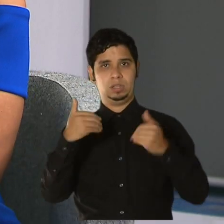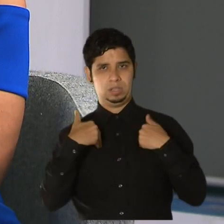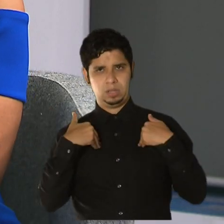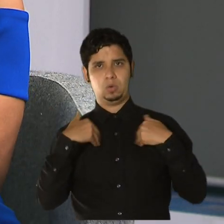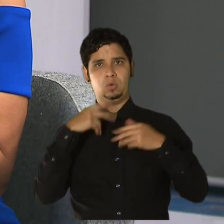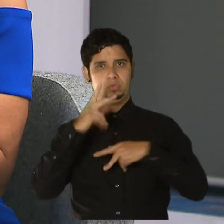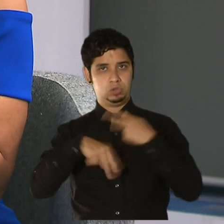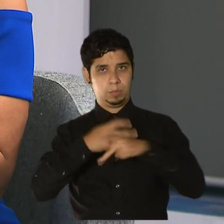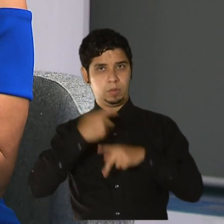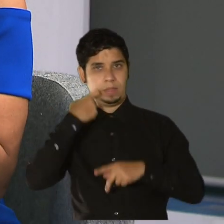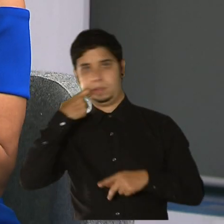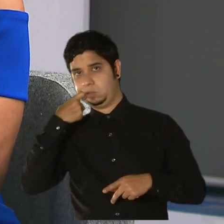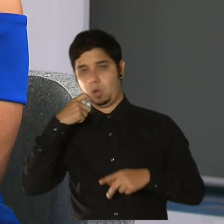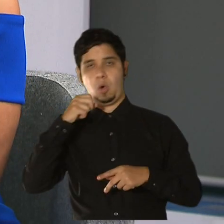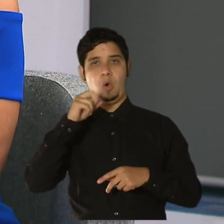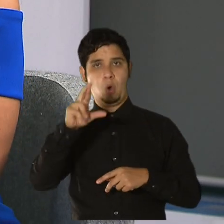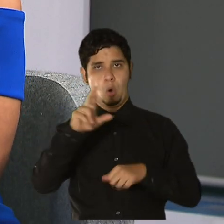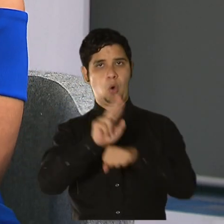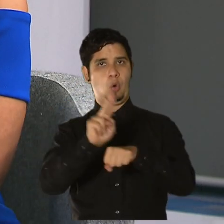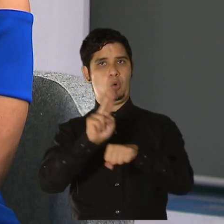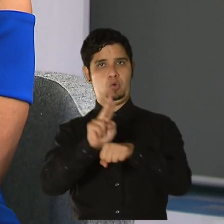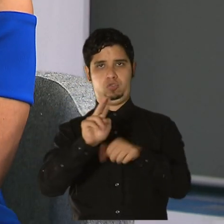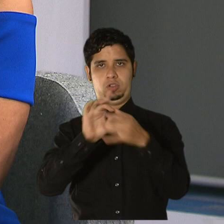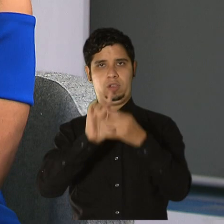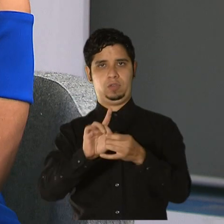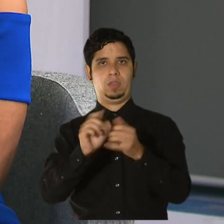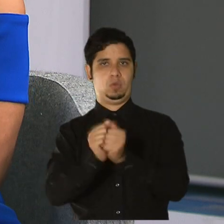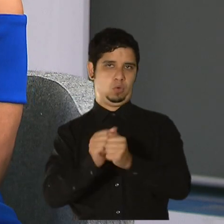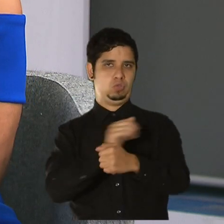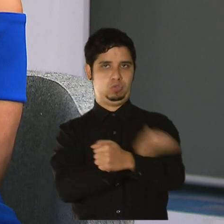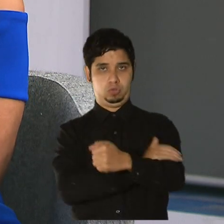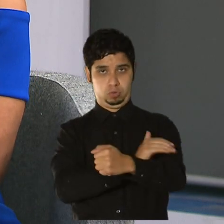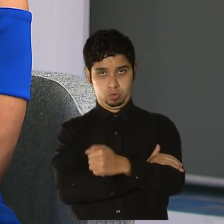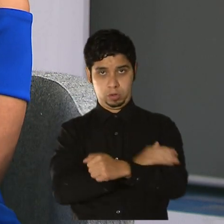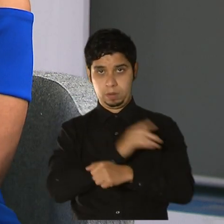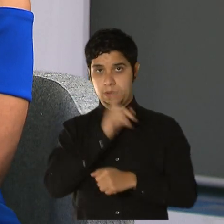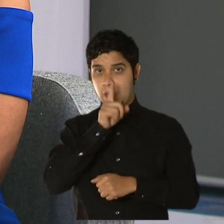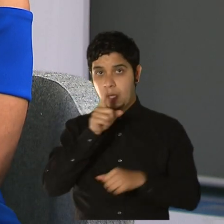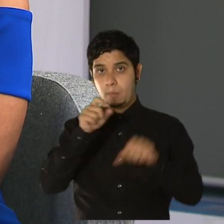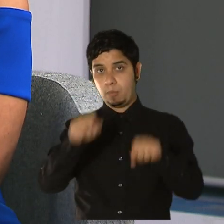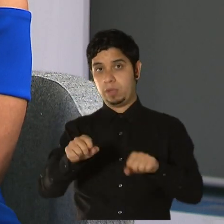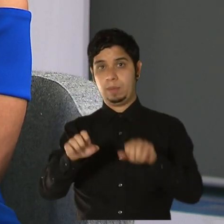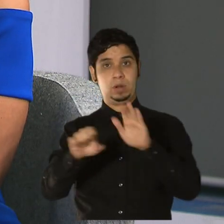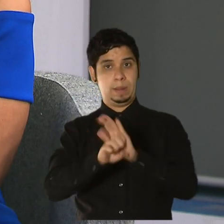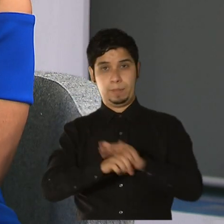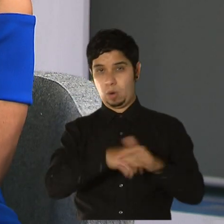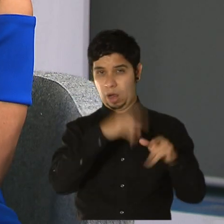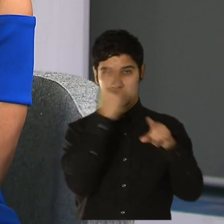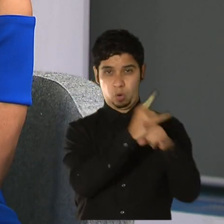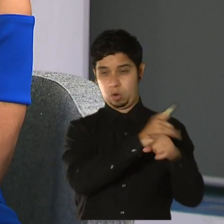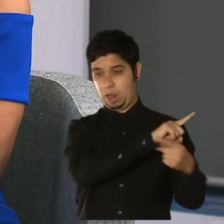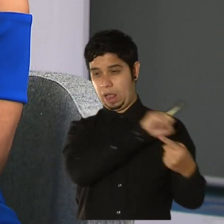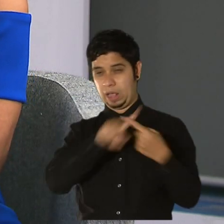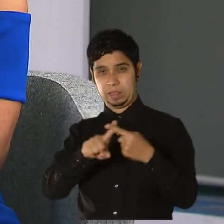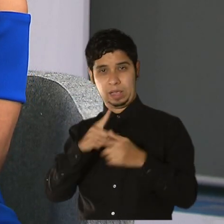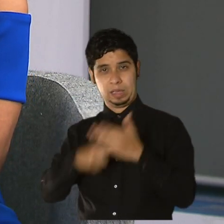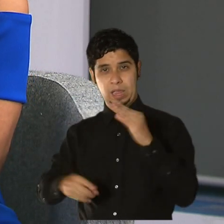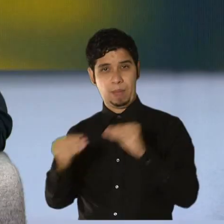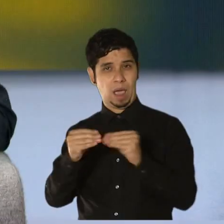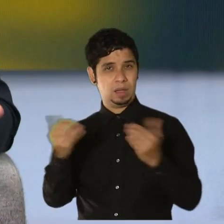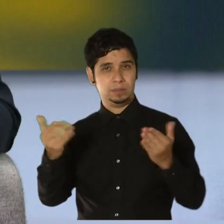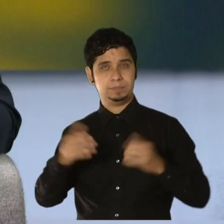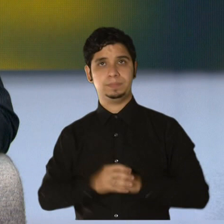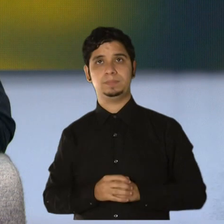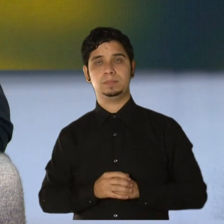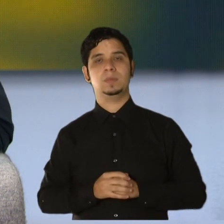de adicción o uso problemático de una sustancia. Que esas sustancias pueden ser desde el alcohol. Es correcto. ¿Hasta qué? Sí,